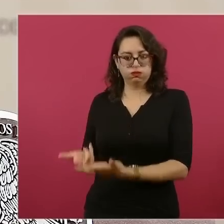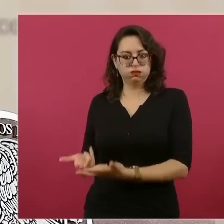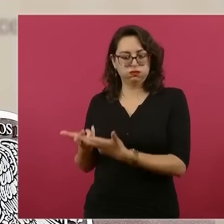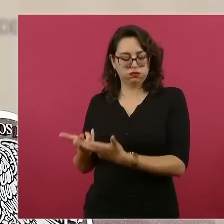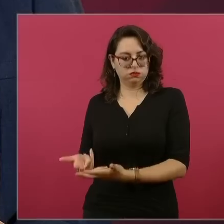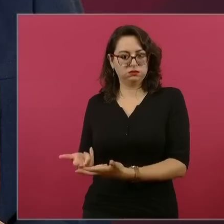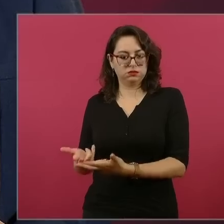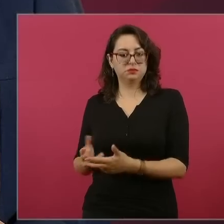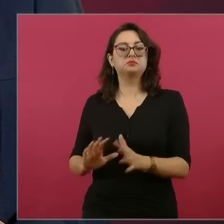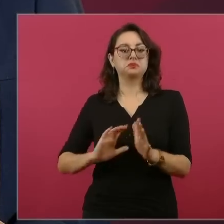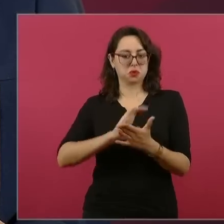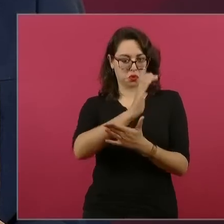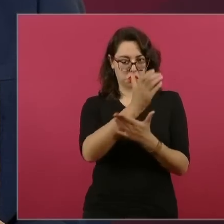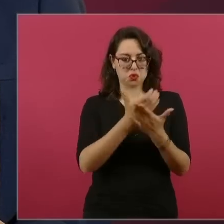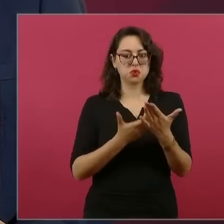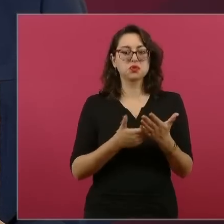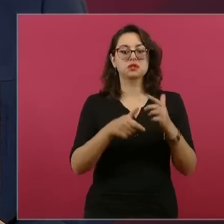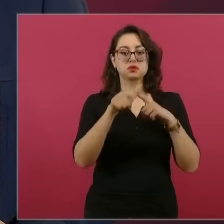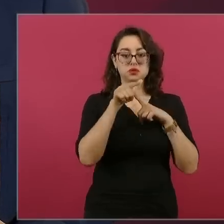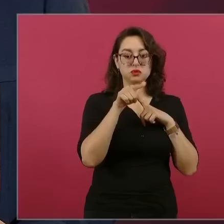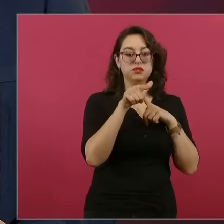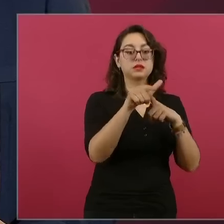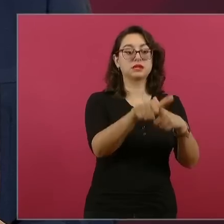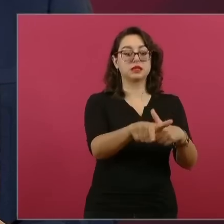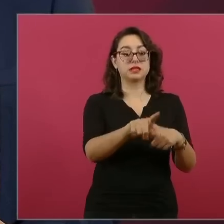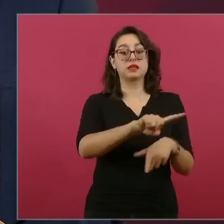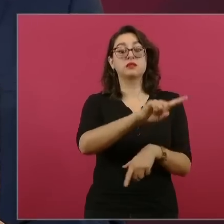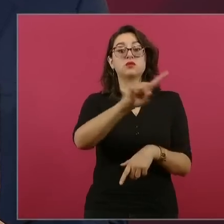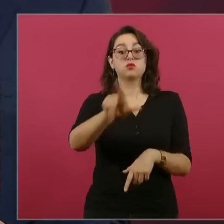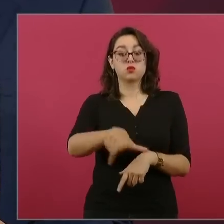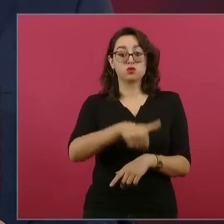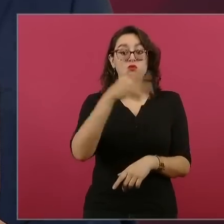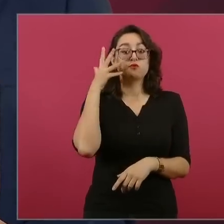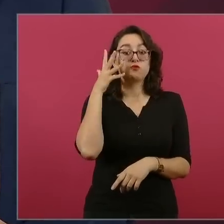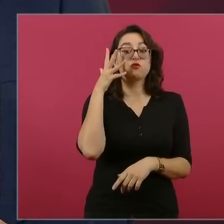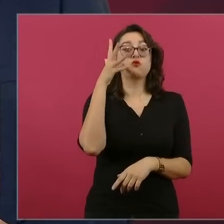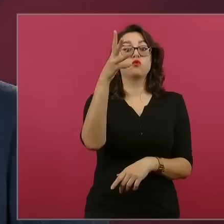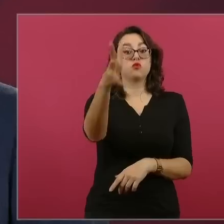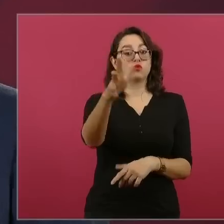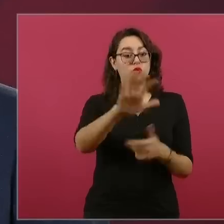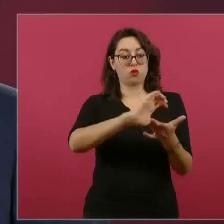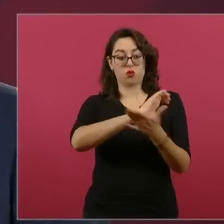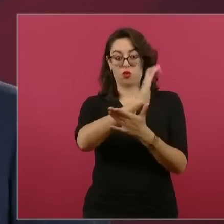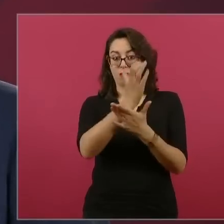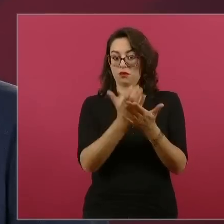Se logró que cuando se venza el contrato,